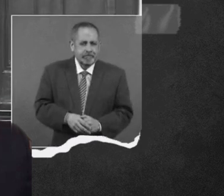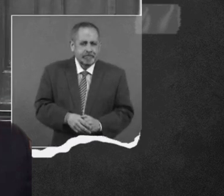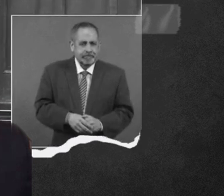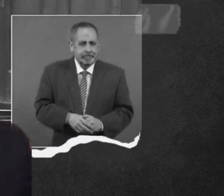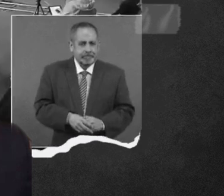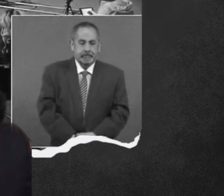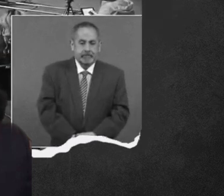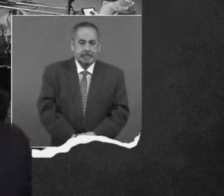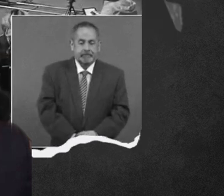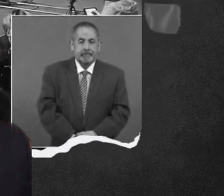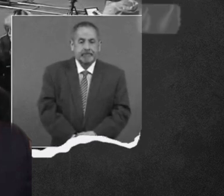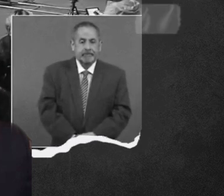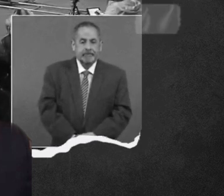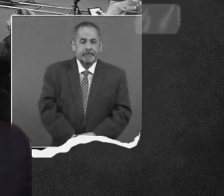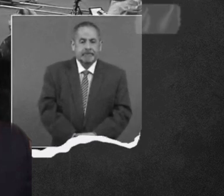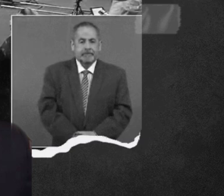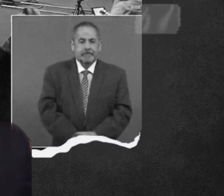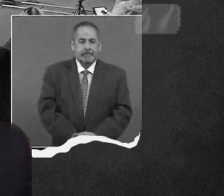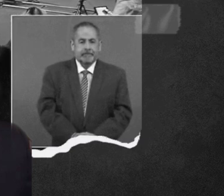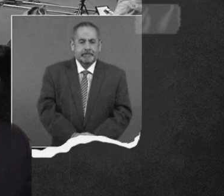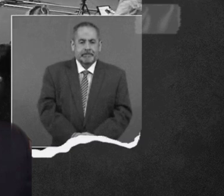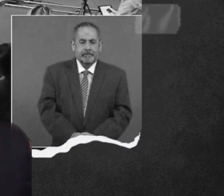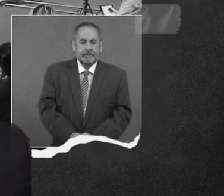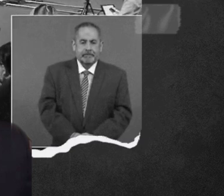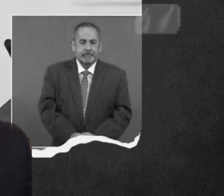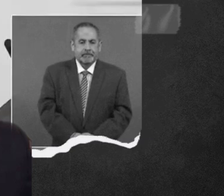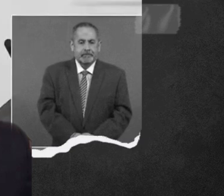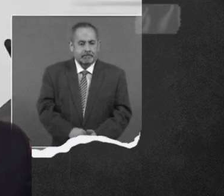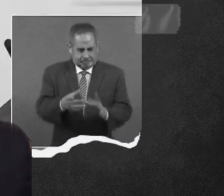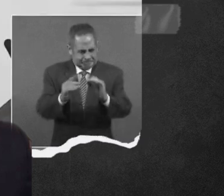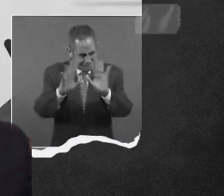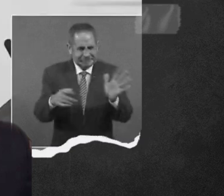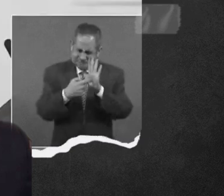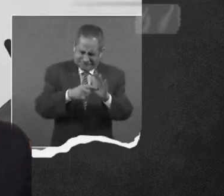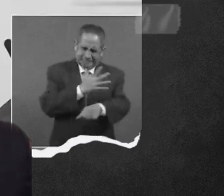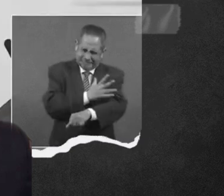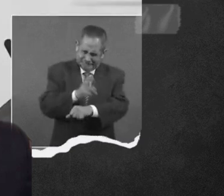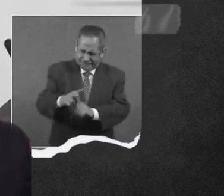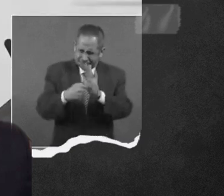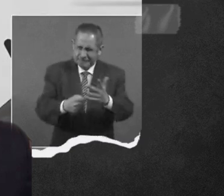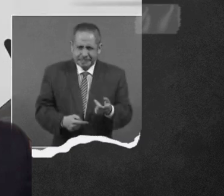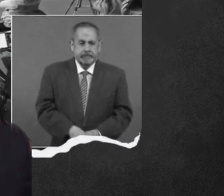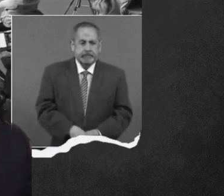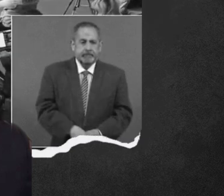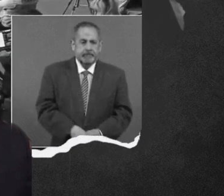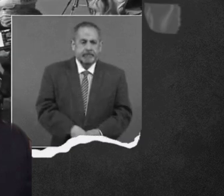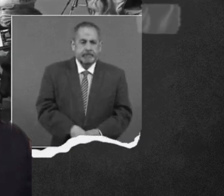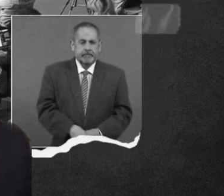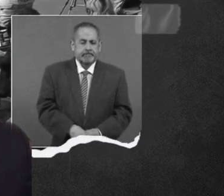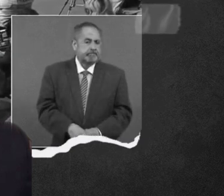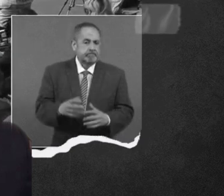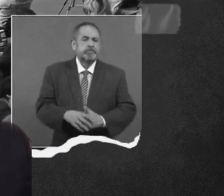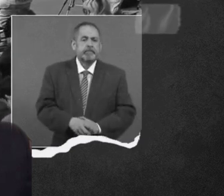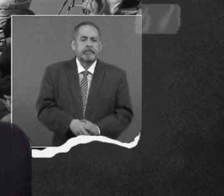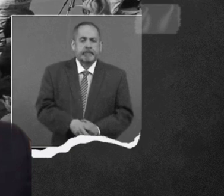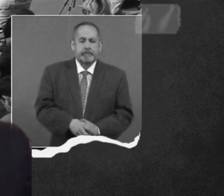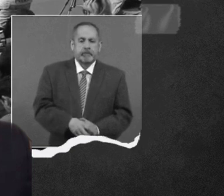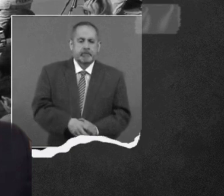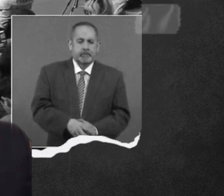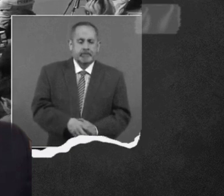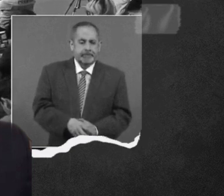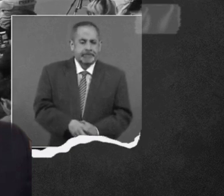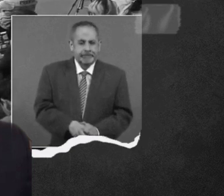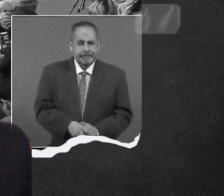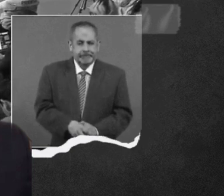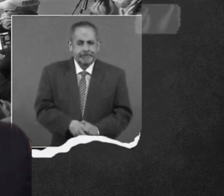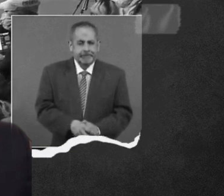tienes por ahí no hablamos claro nos va a entender es que una vez que